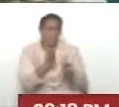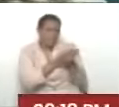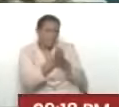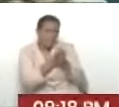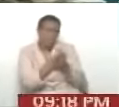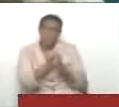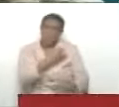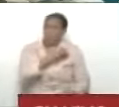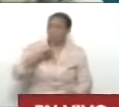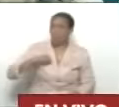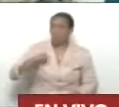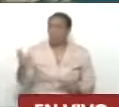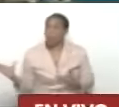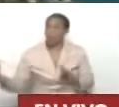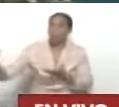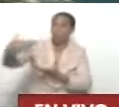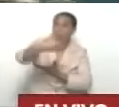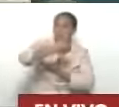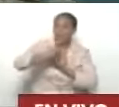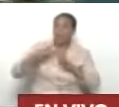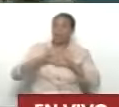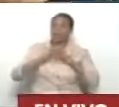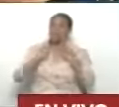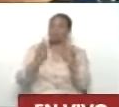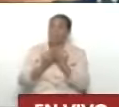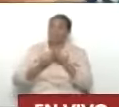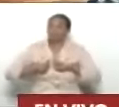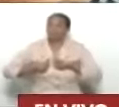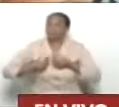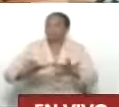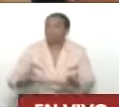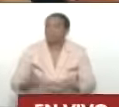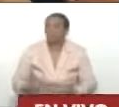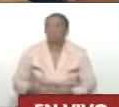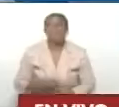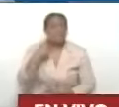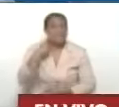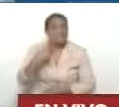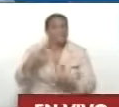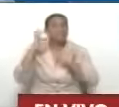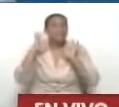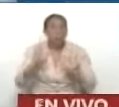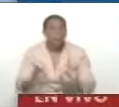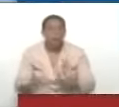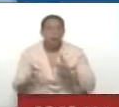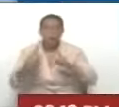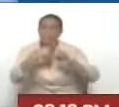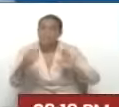manera individual, sino en realizar grandes aportes a nuestra economía. Y eso es lo que ha marcado la pauta, fíjate.